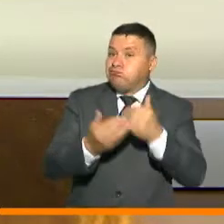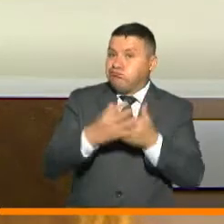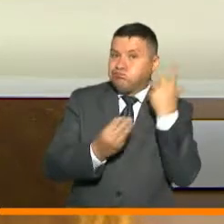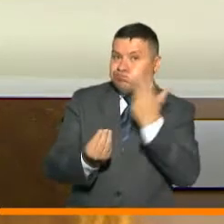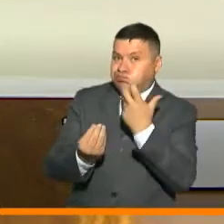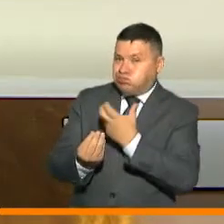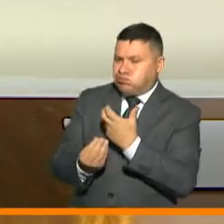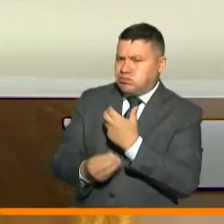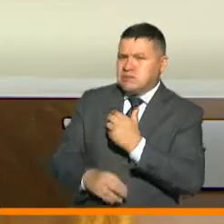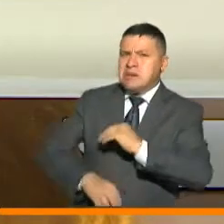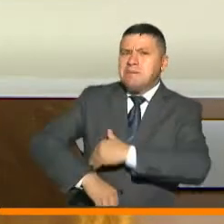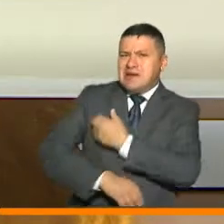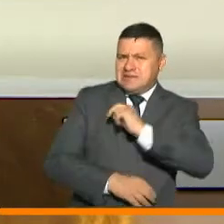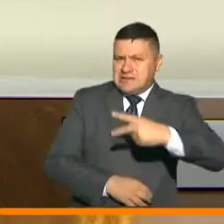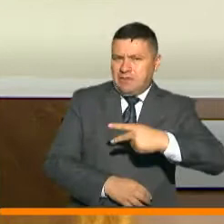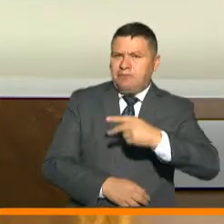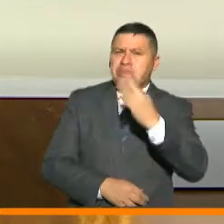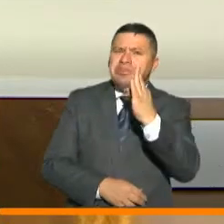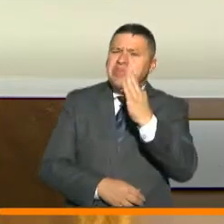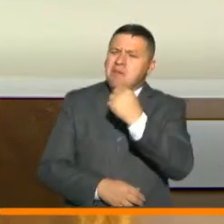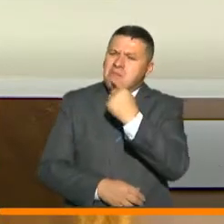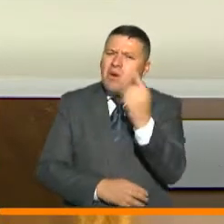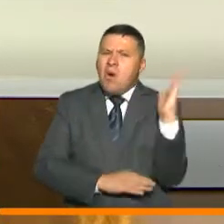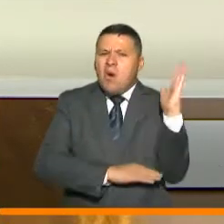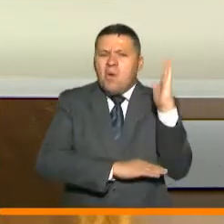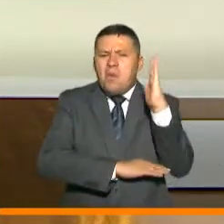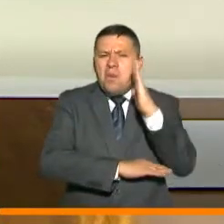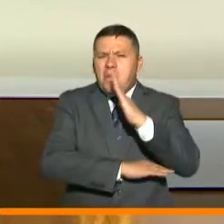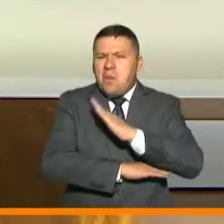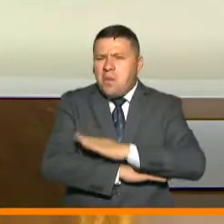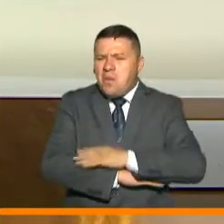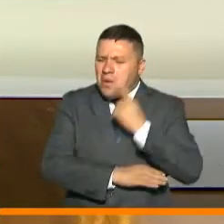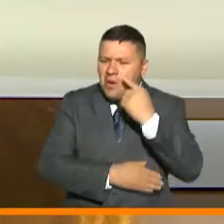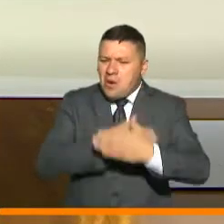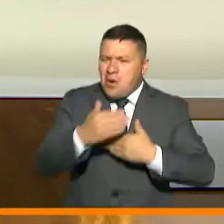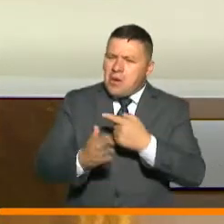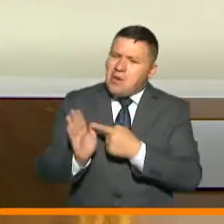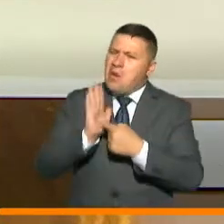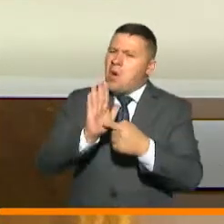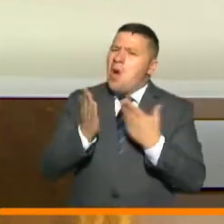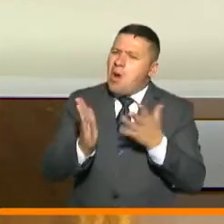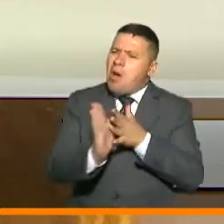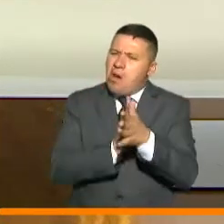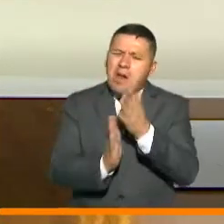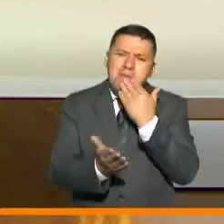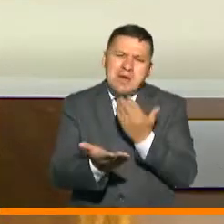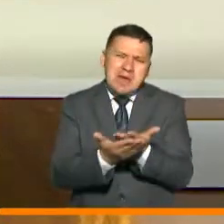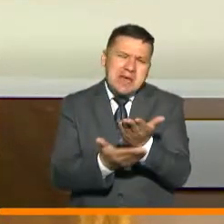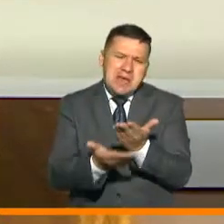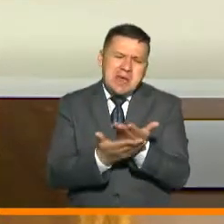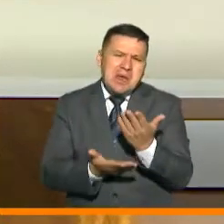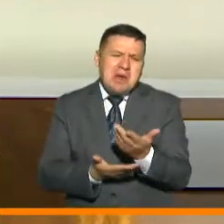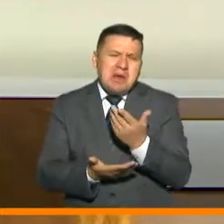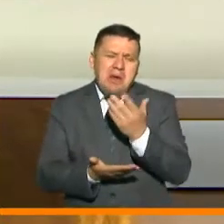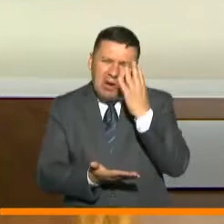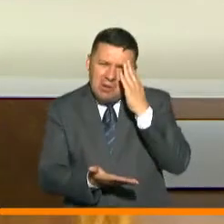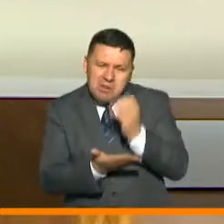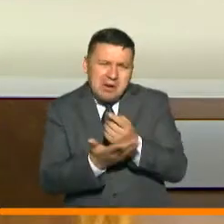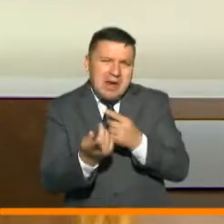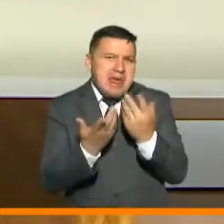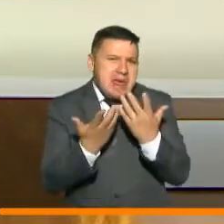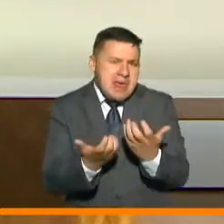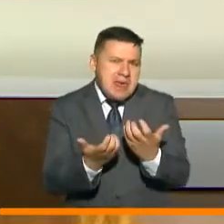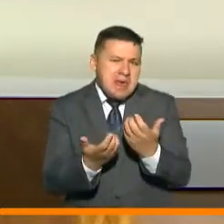masiva. Él nos ha enviado un testimonio de cómo transcurrió este proceso y también qué recomendaciones y comentarios